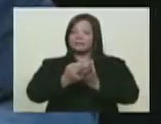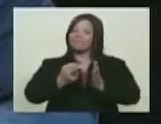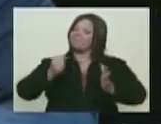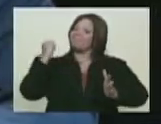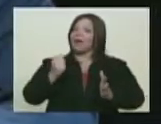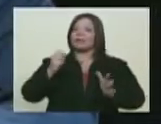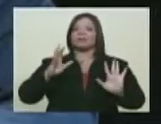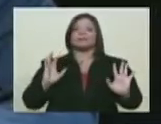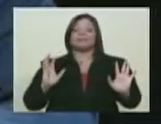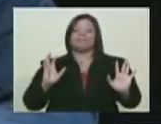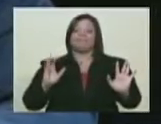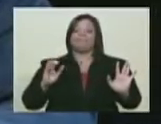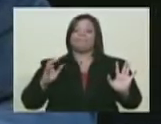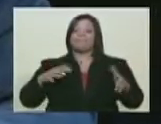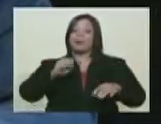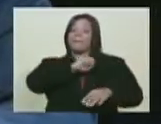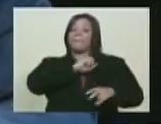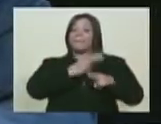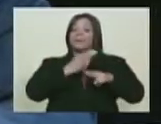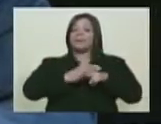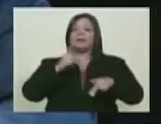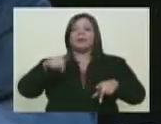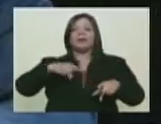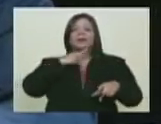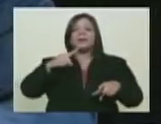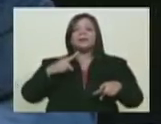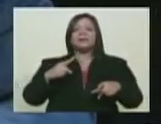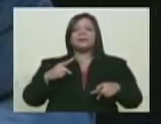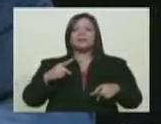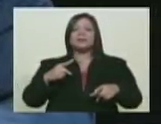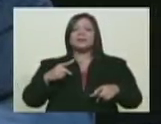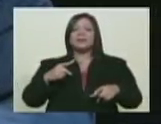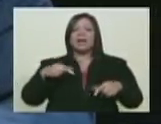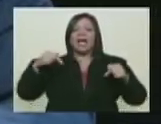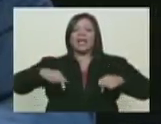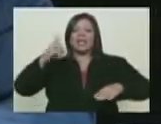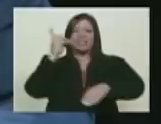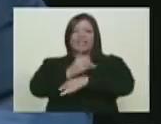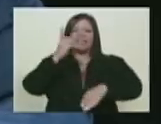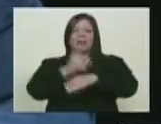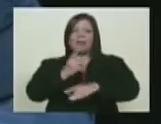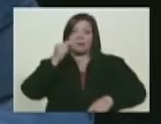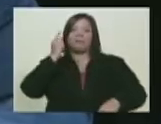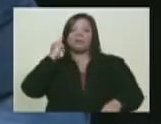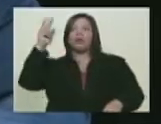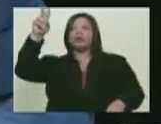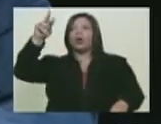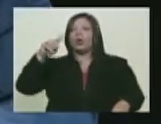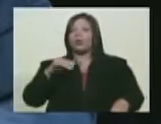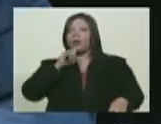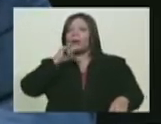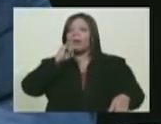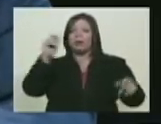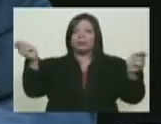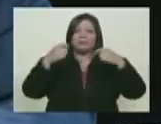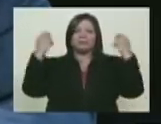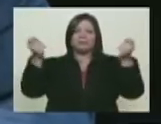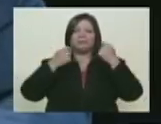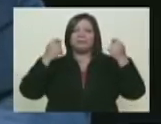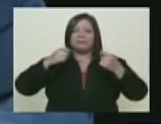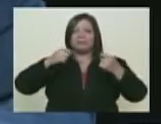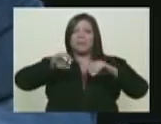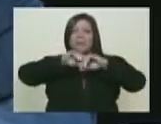que al país que se le señala de ser una narcodictadura, todos los días, a través de todos los medios de comunicación